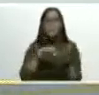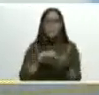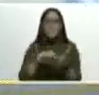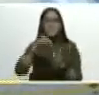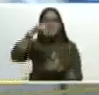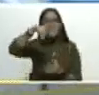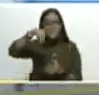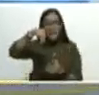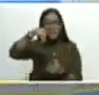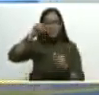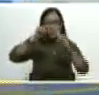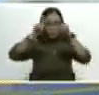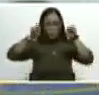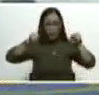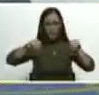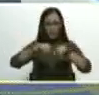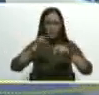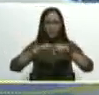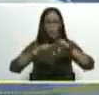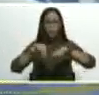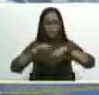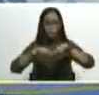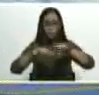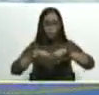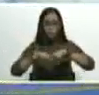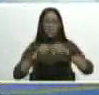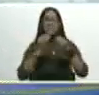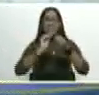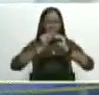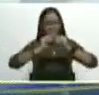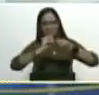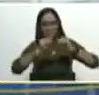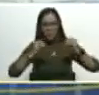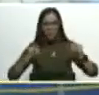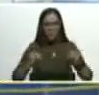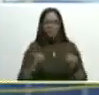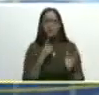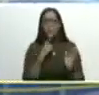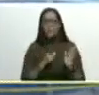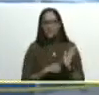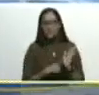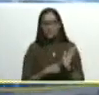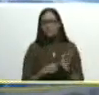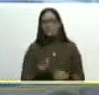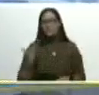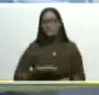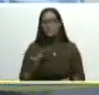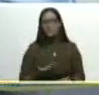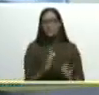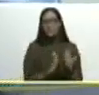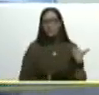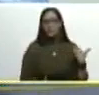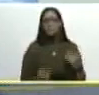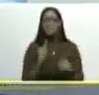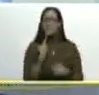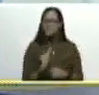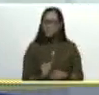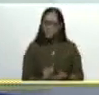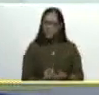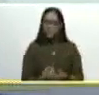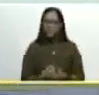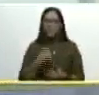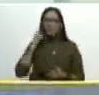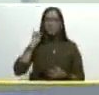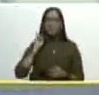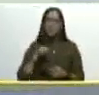metros cuadrados de construcción, de remodelación en su totalidad. Es importante, presidente, destacar y